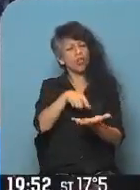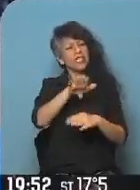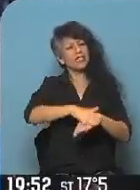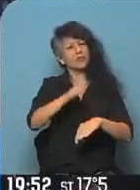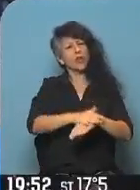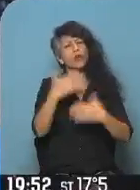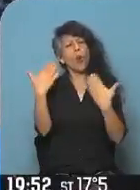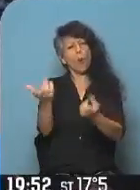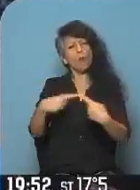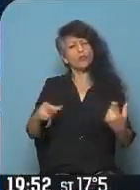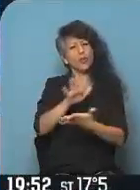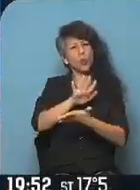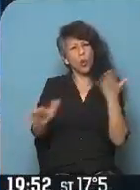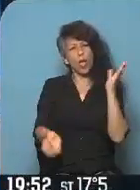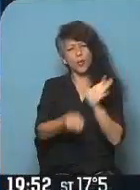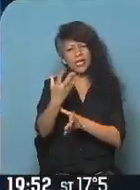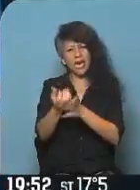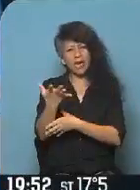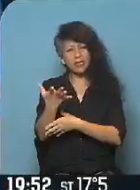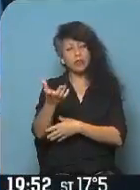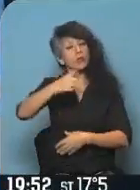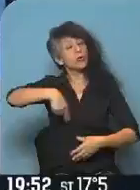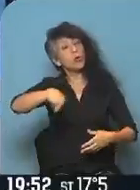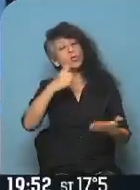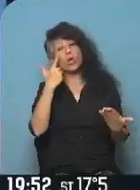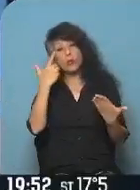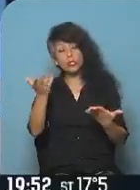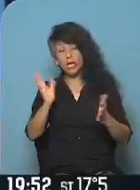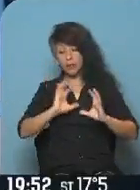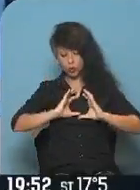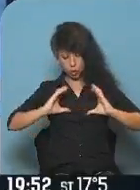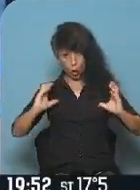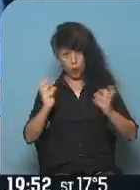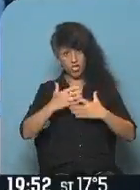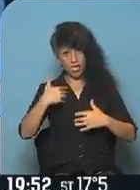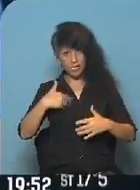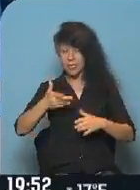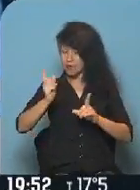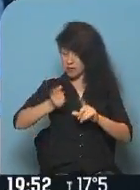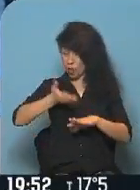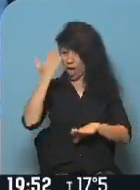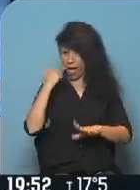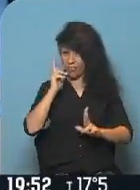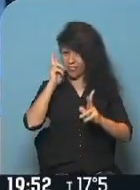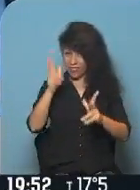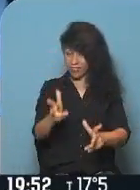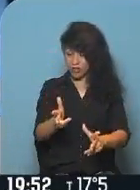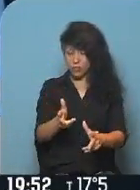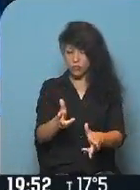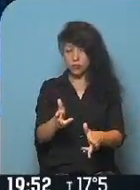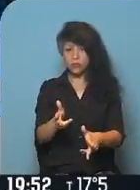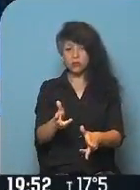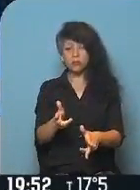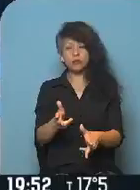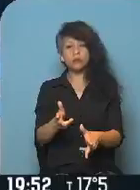oportunidades. Y lo que estamos mostrando como comunidad, y como usted mencionó anteriormente, es que